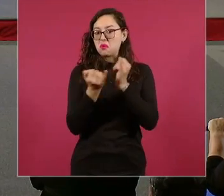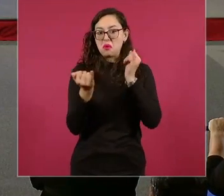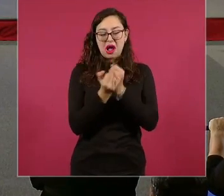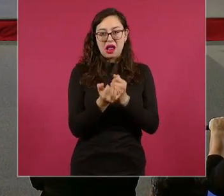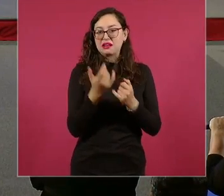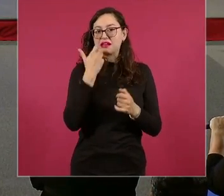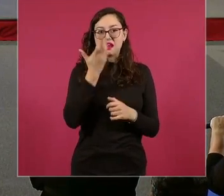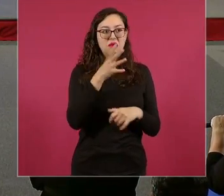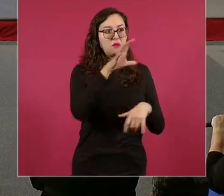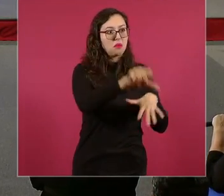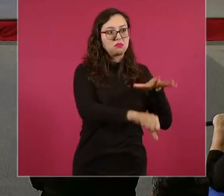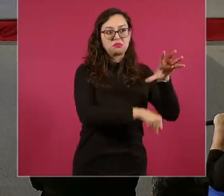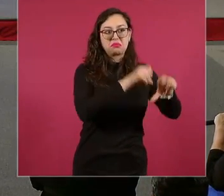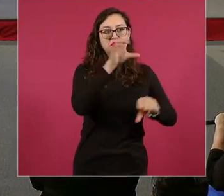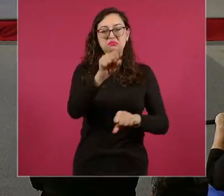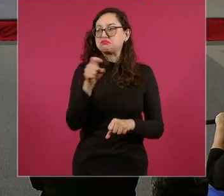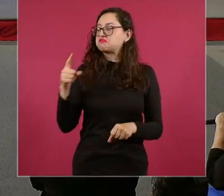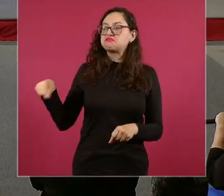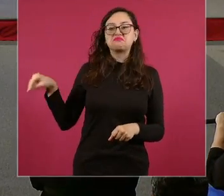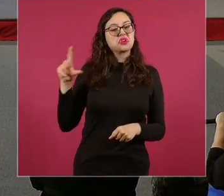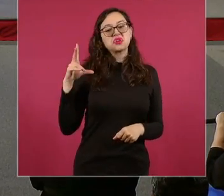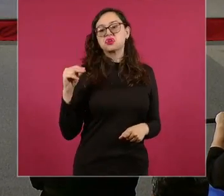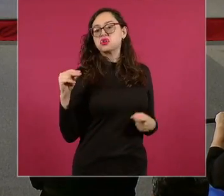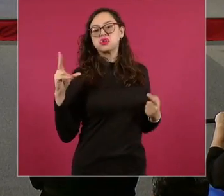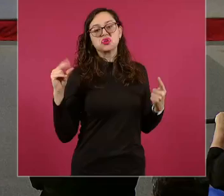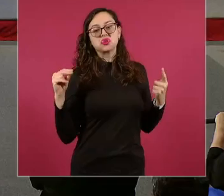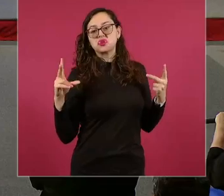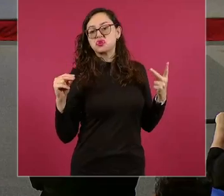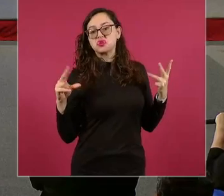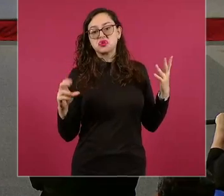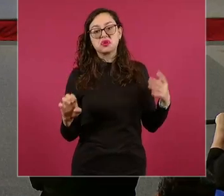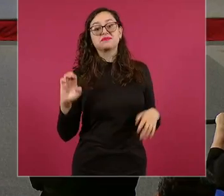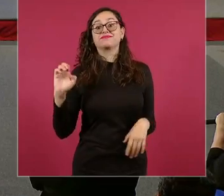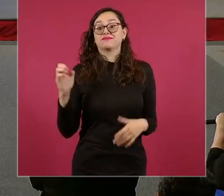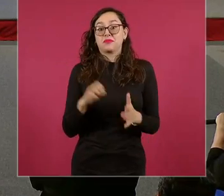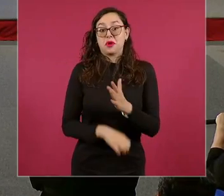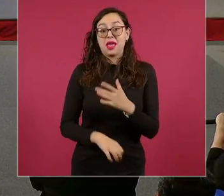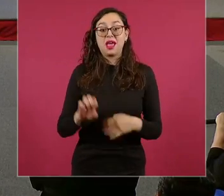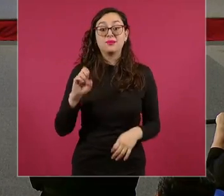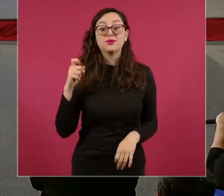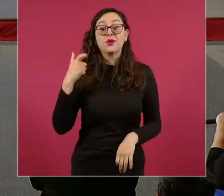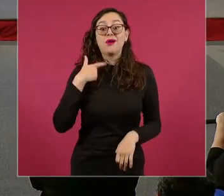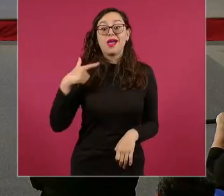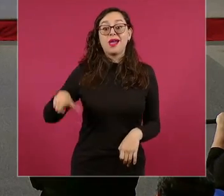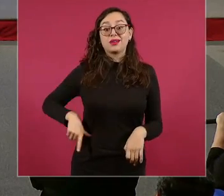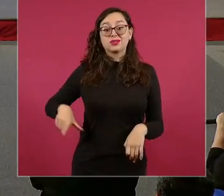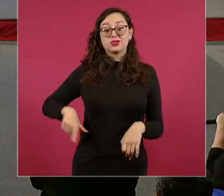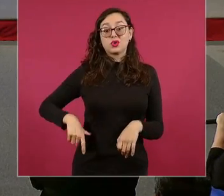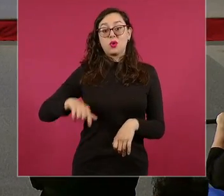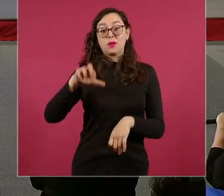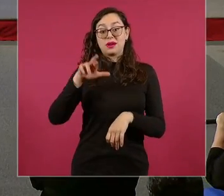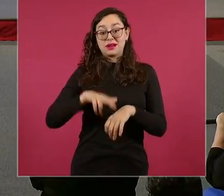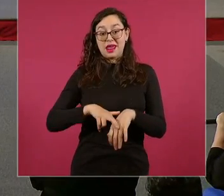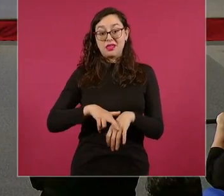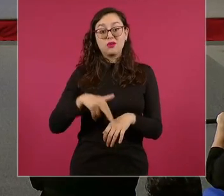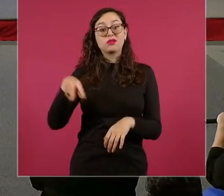aprehensión, es el caso del exgobernador de Veracruz, Javier N.